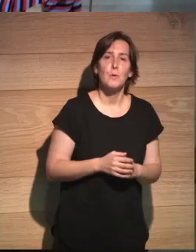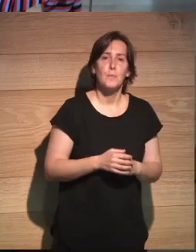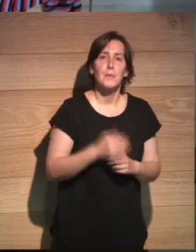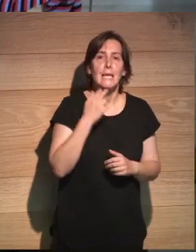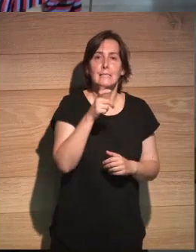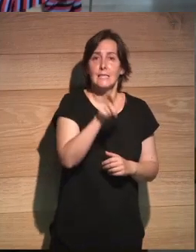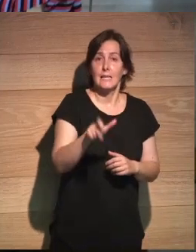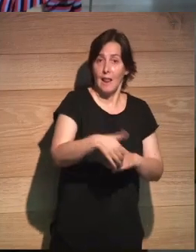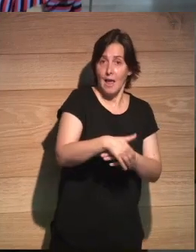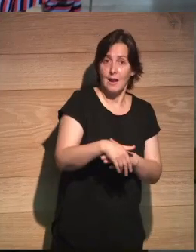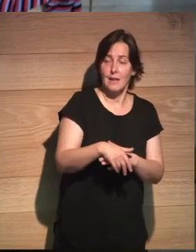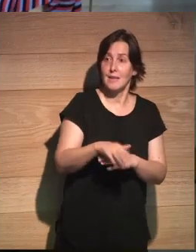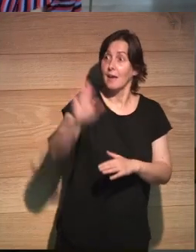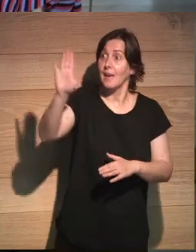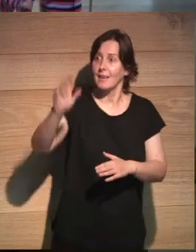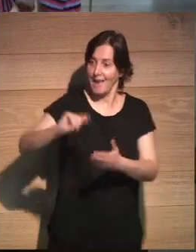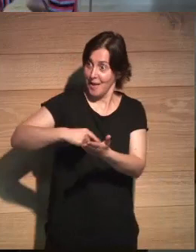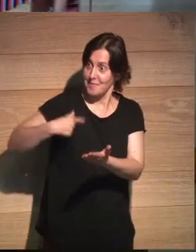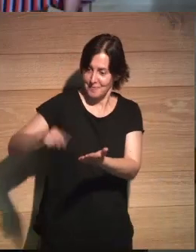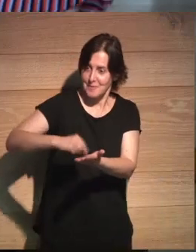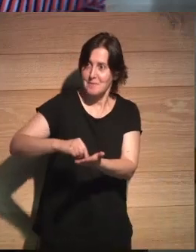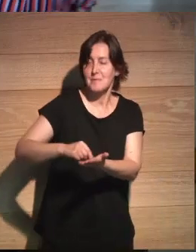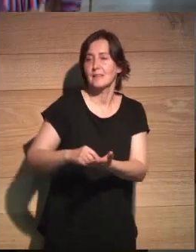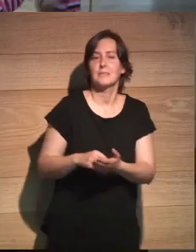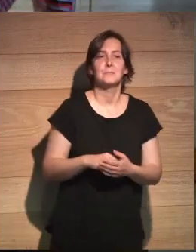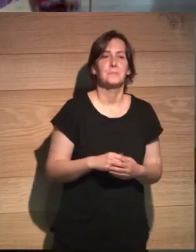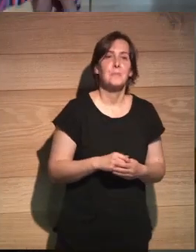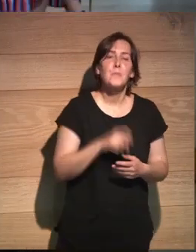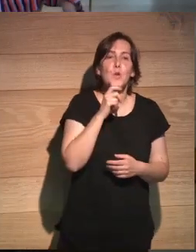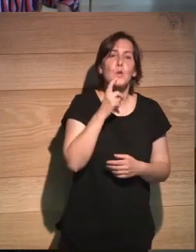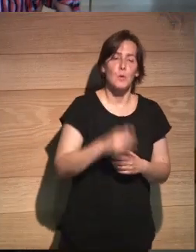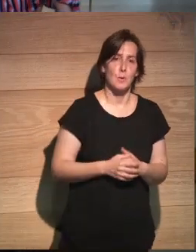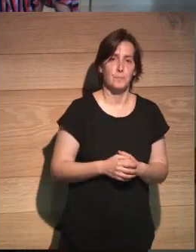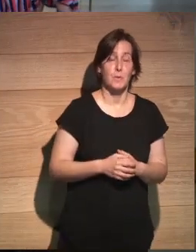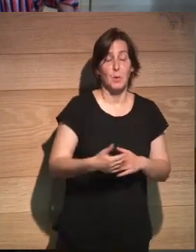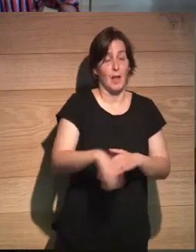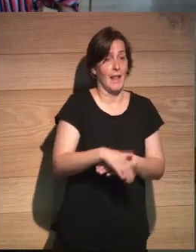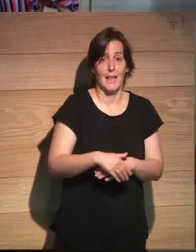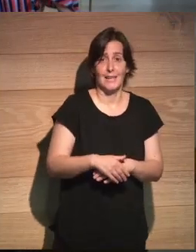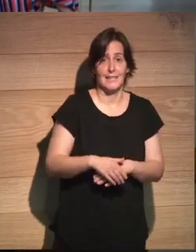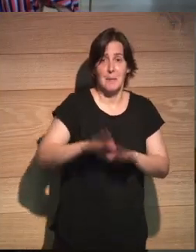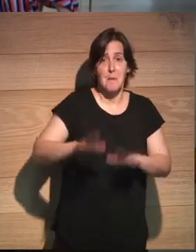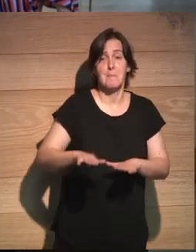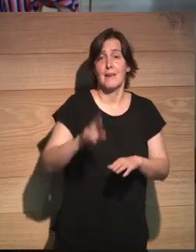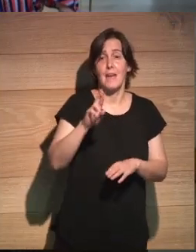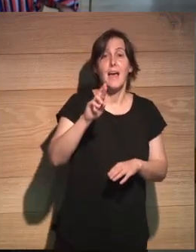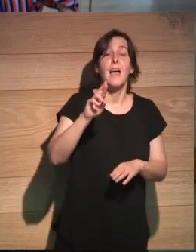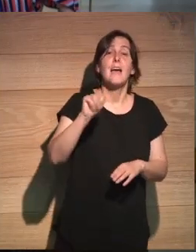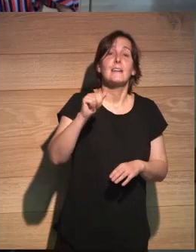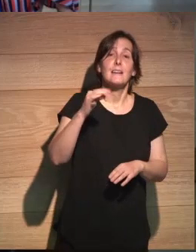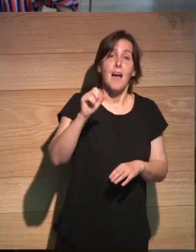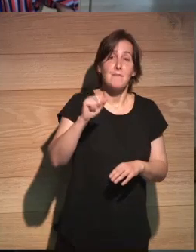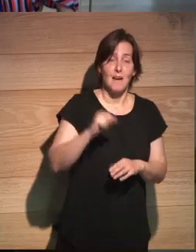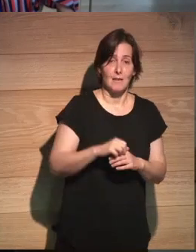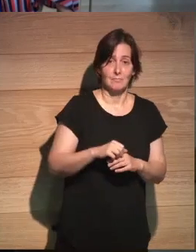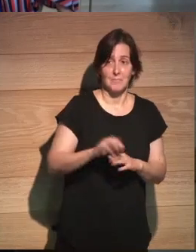paran por la calle, te piden autógrafos, ¿cómo es? Bueno, el único que me ha parado por la calle, de hecho, es Rafa Sarralde, que me lo encontré en Oviedo